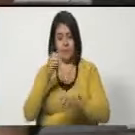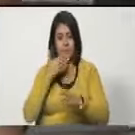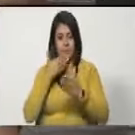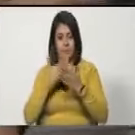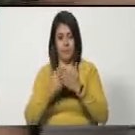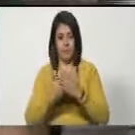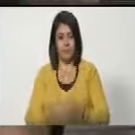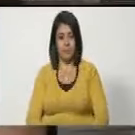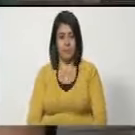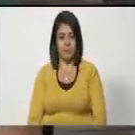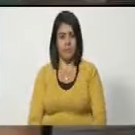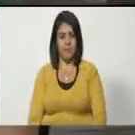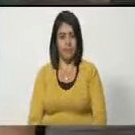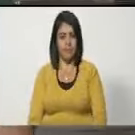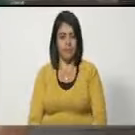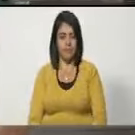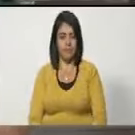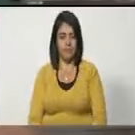Gracias.